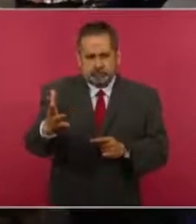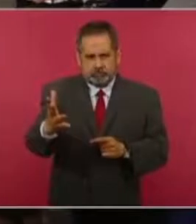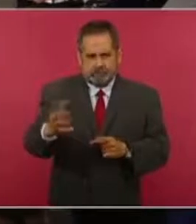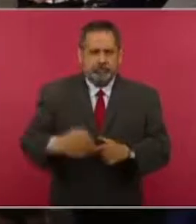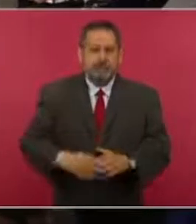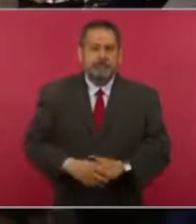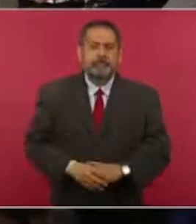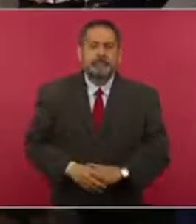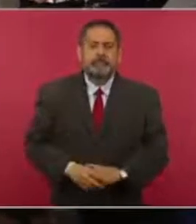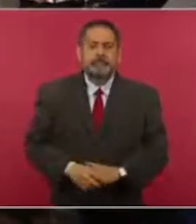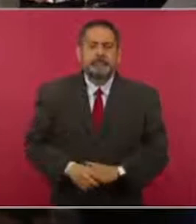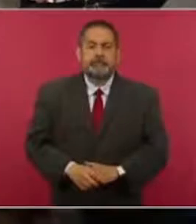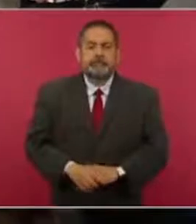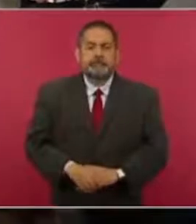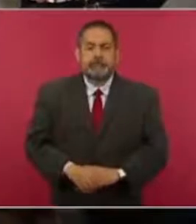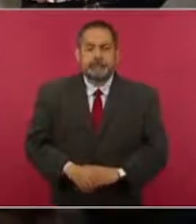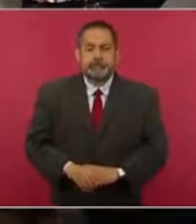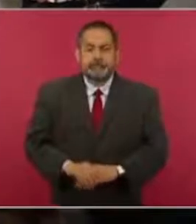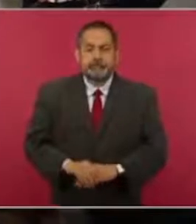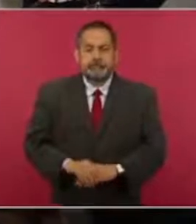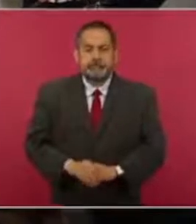cinco,